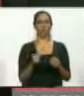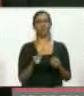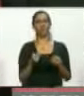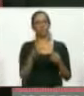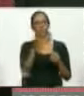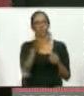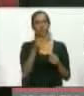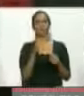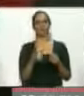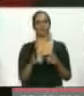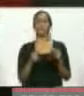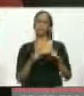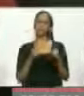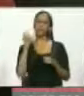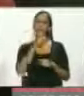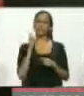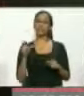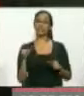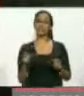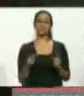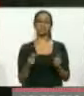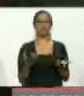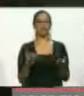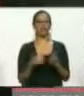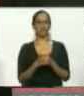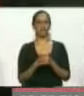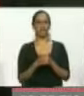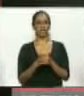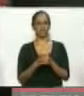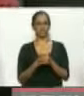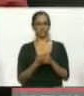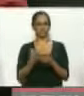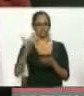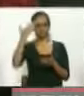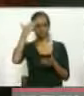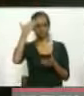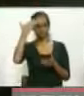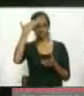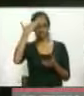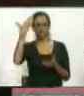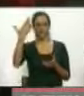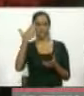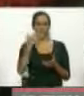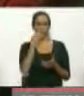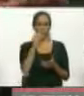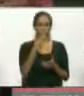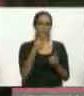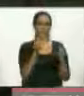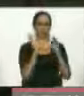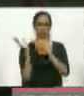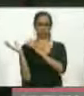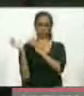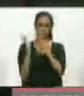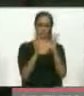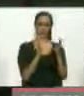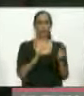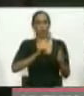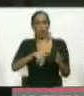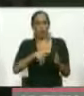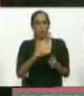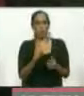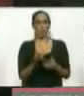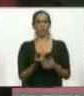verdad pero gente que sé que no bueno en esa cárcel mental en donde en lugar de ver la migración como una oportunidad